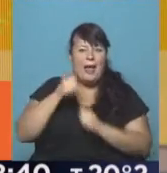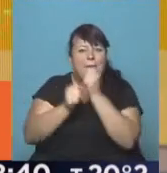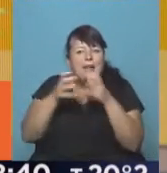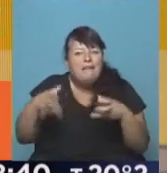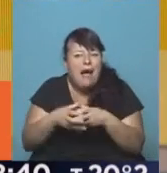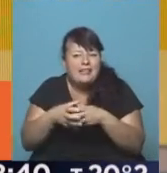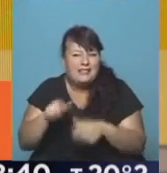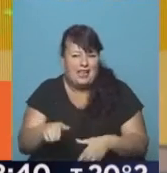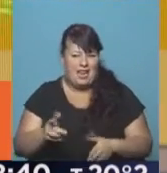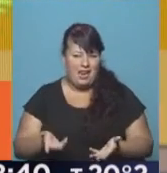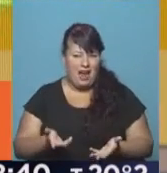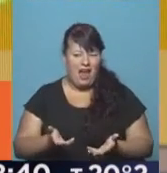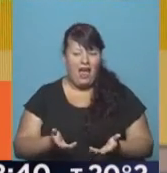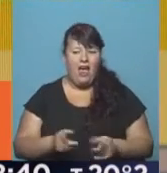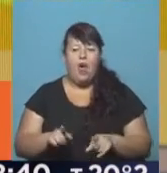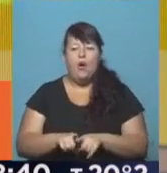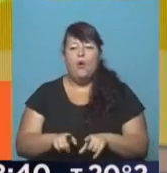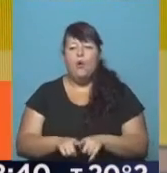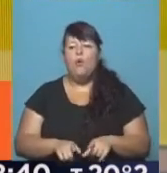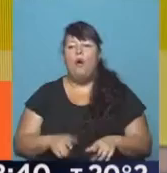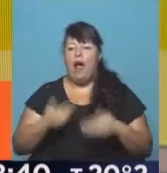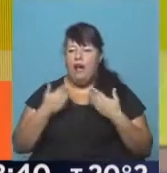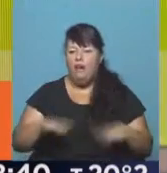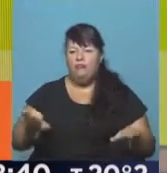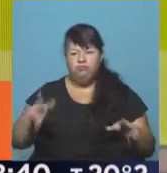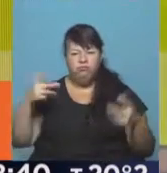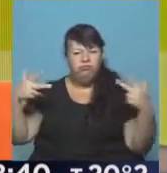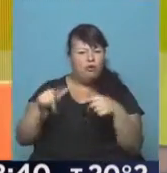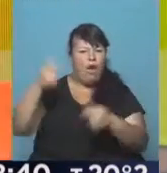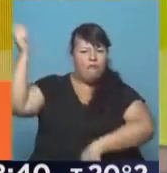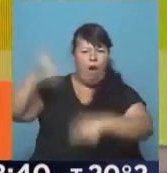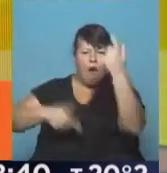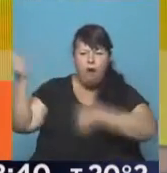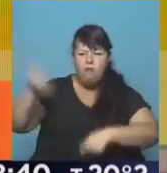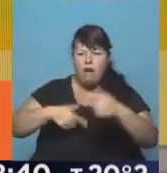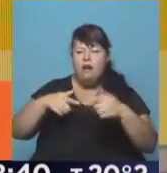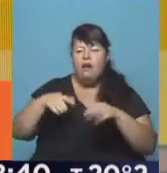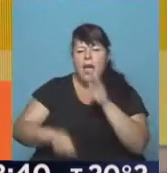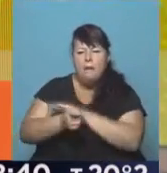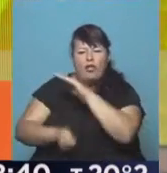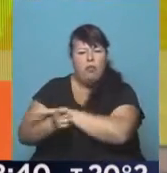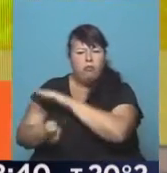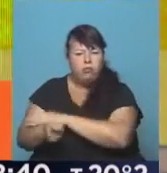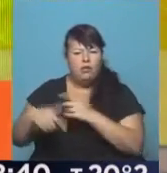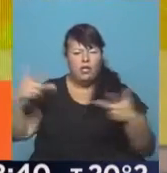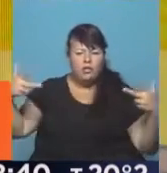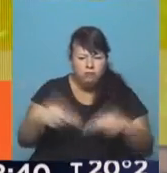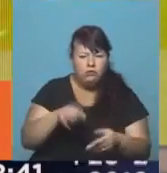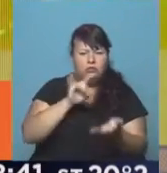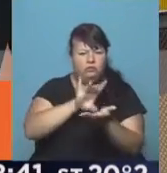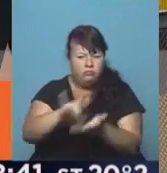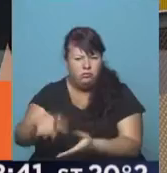básicamente ha habido una apertura irrestricta de importaciones que está provocando una sangría de cierres despidos